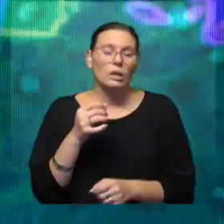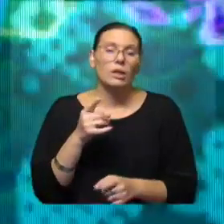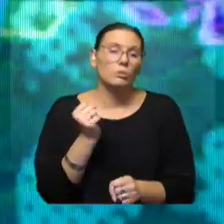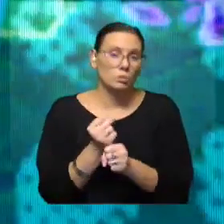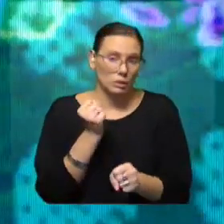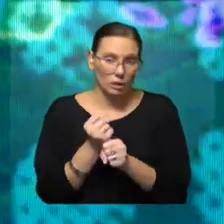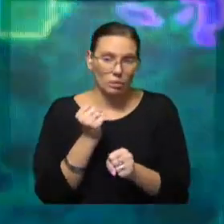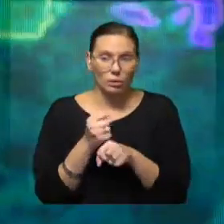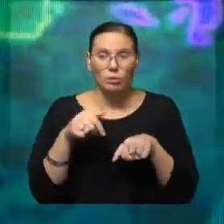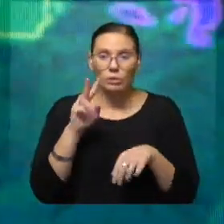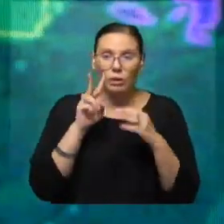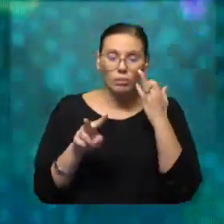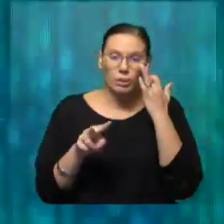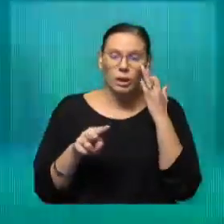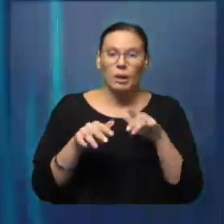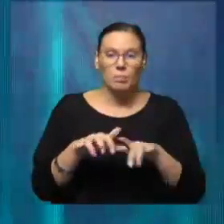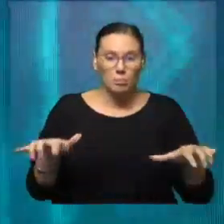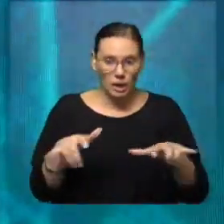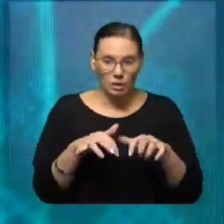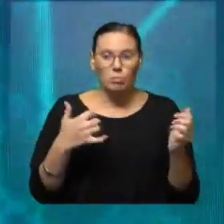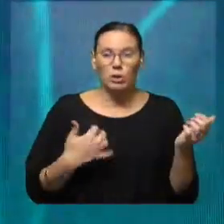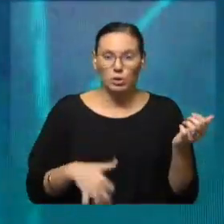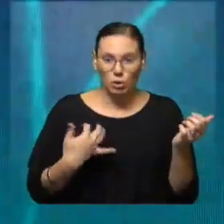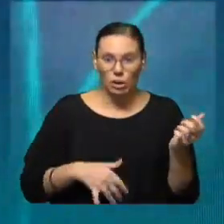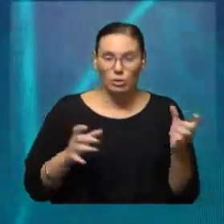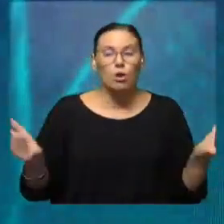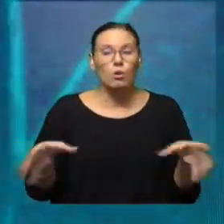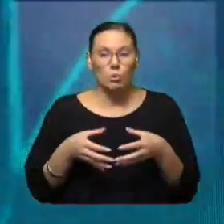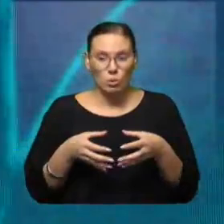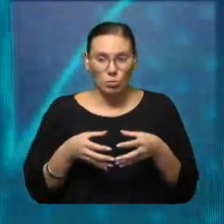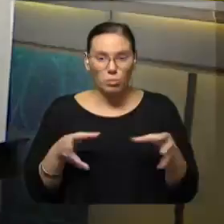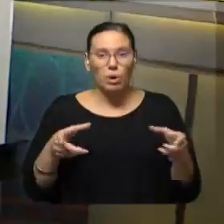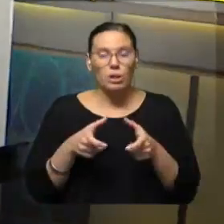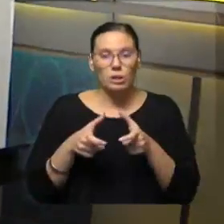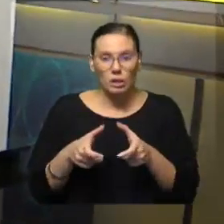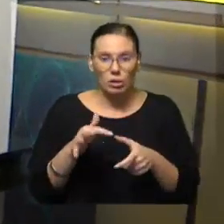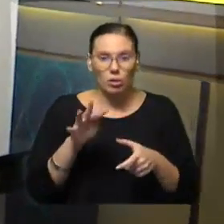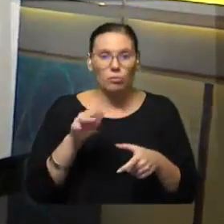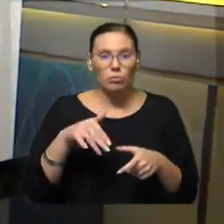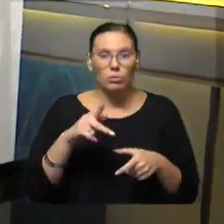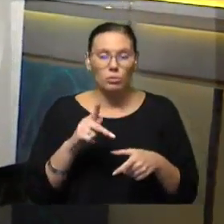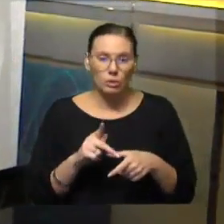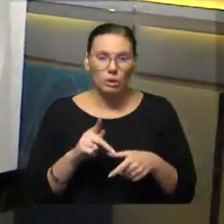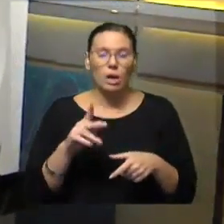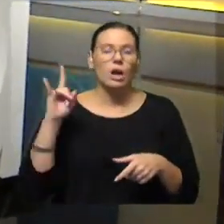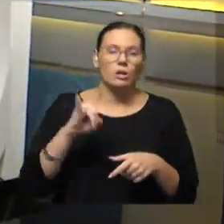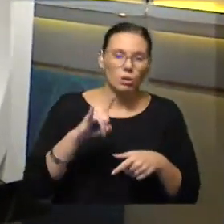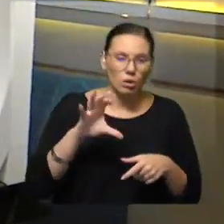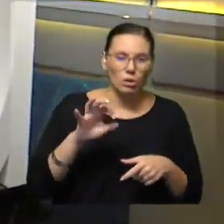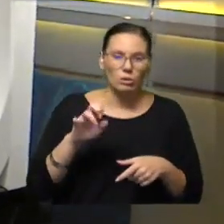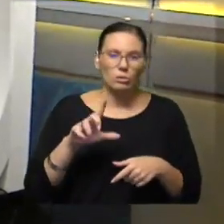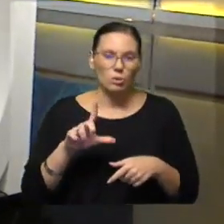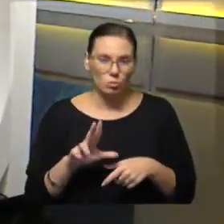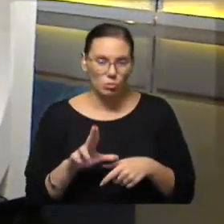Sí, y hoy la vamos a ver en piano, pero va a estar tocando con una banda. Divino. Con un disco que pasa por funk, por rock, por soul, de todo un poco. De